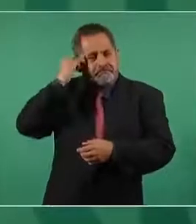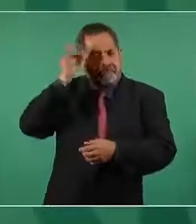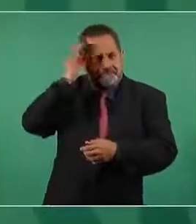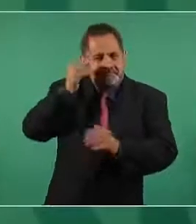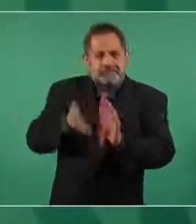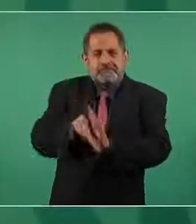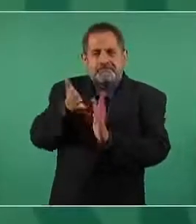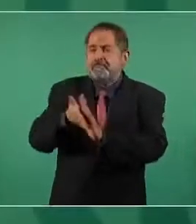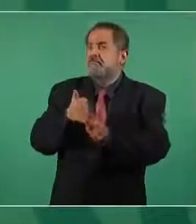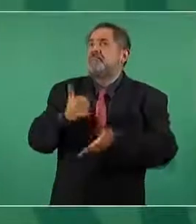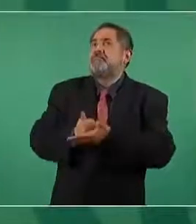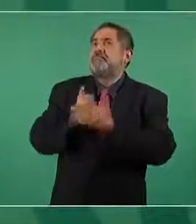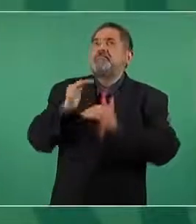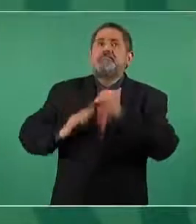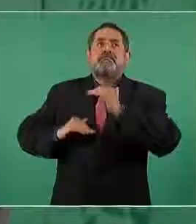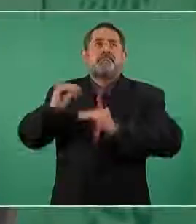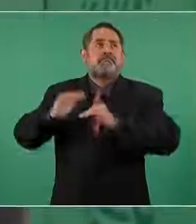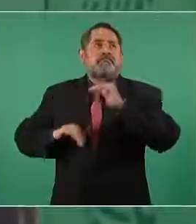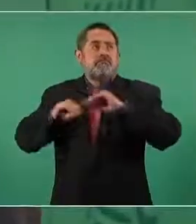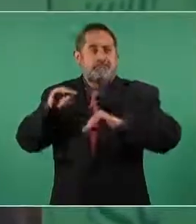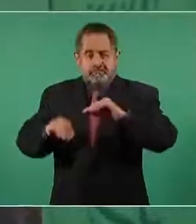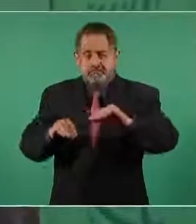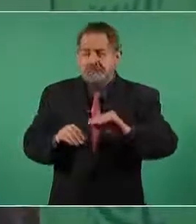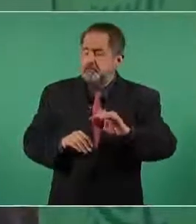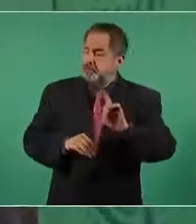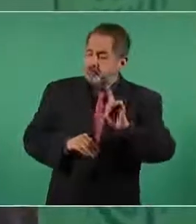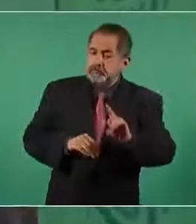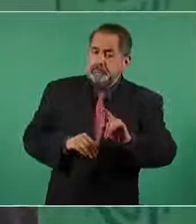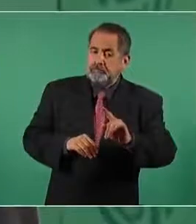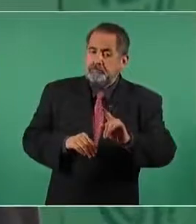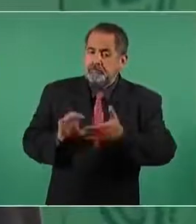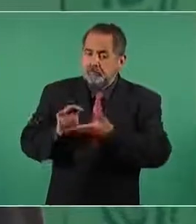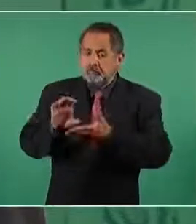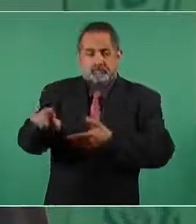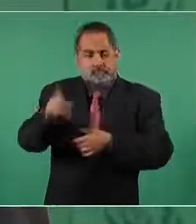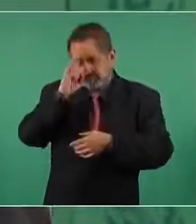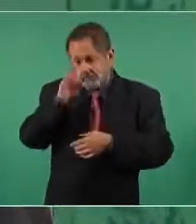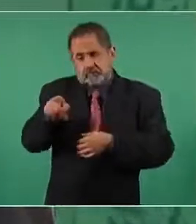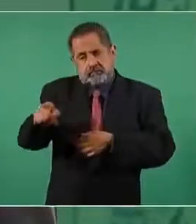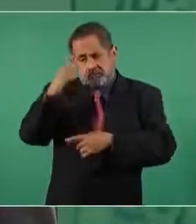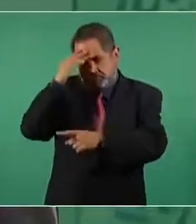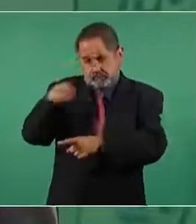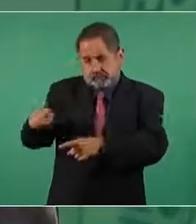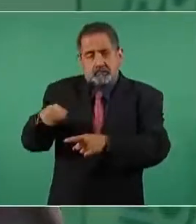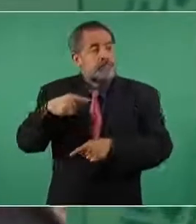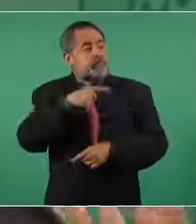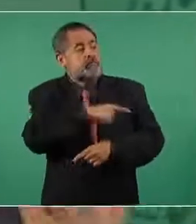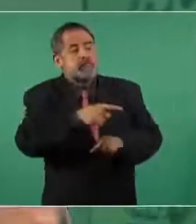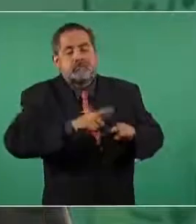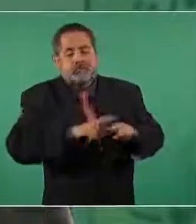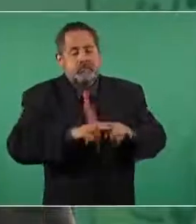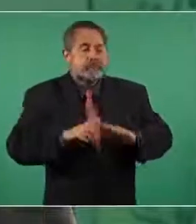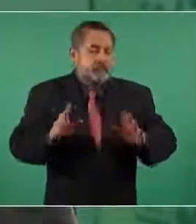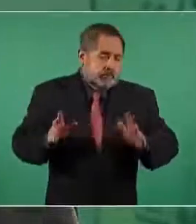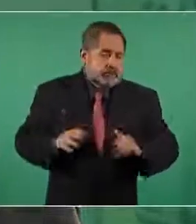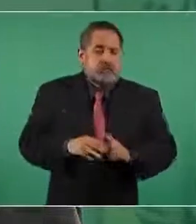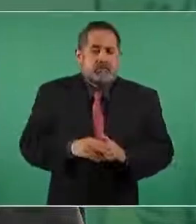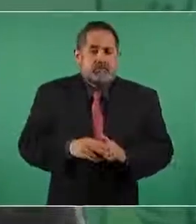peones, para la rehabilitación de sus casas. Entonces,